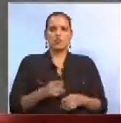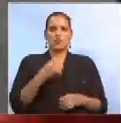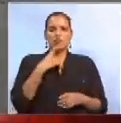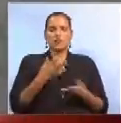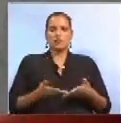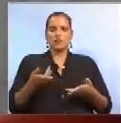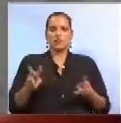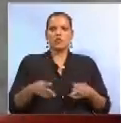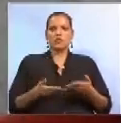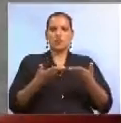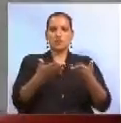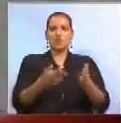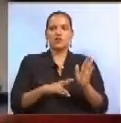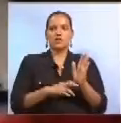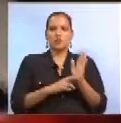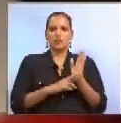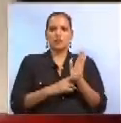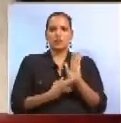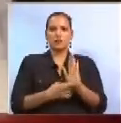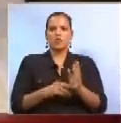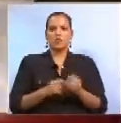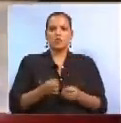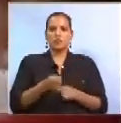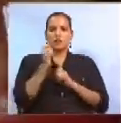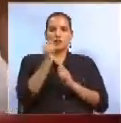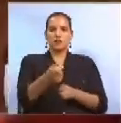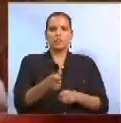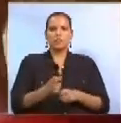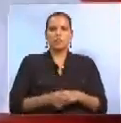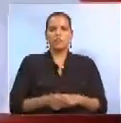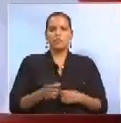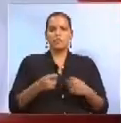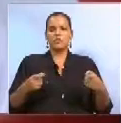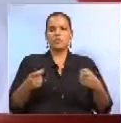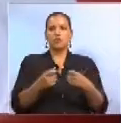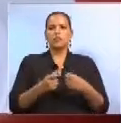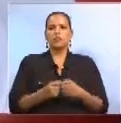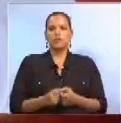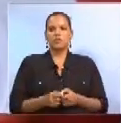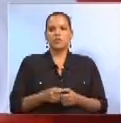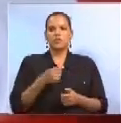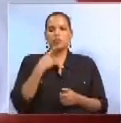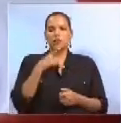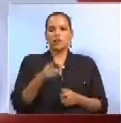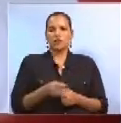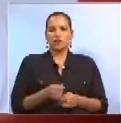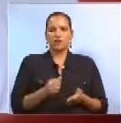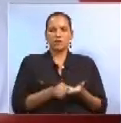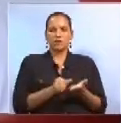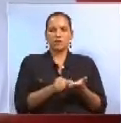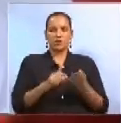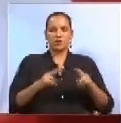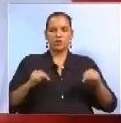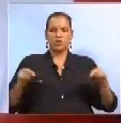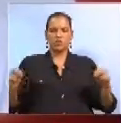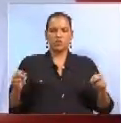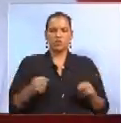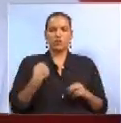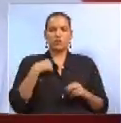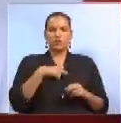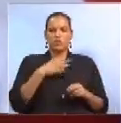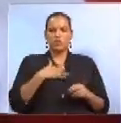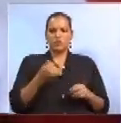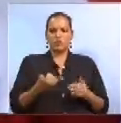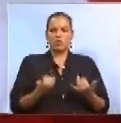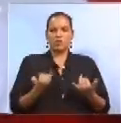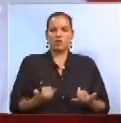fueron entregadas al representante de la Federación de Pescadores, FENACOPED. Razón por la cual, como Ministerio del Ambiente, estamos